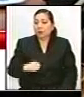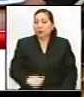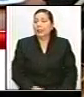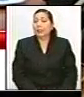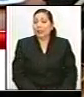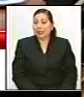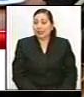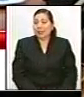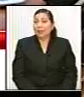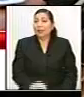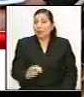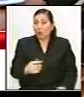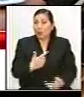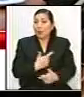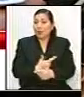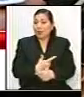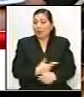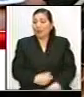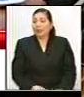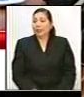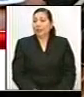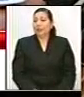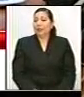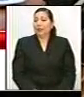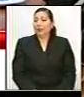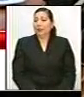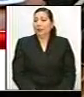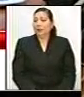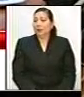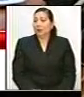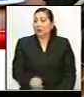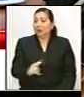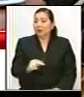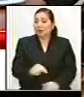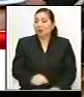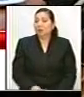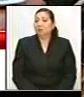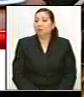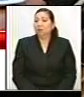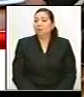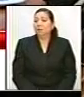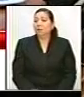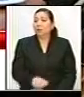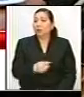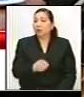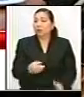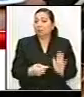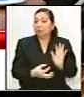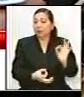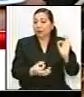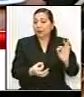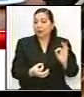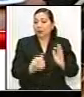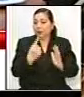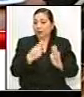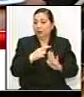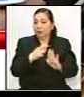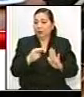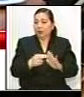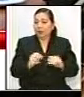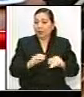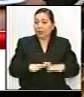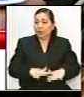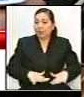distrito, tal que así, Bienes Nacionales, lo dijo al alcalde, usted preséntame el perfil y el proyecto del